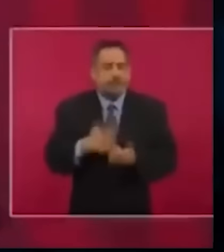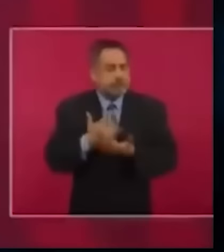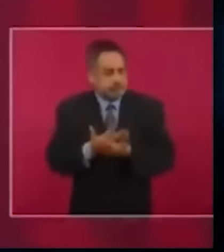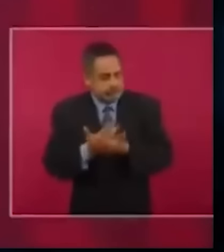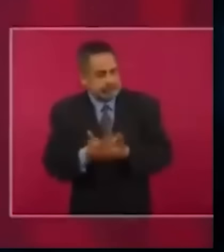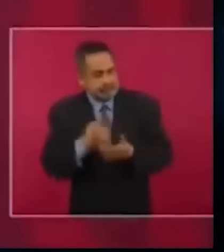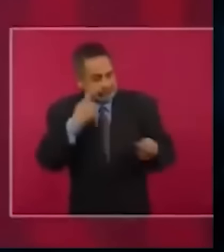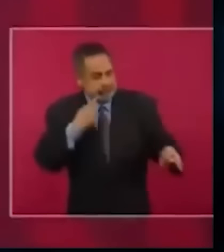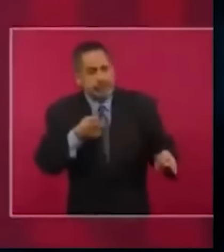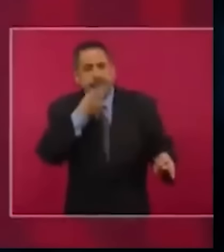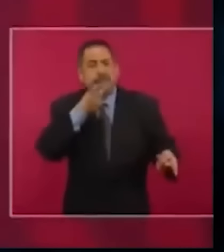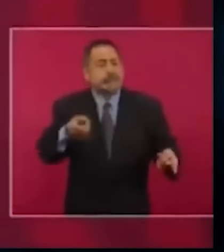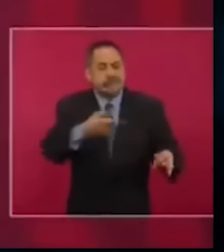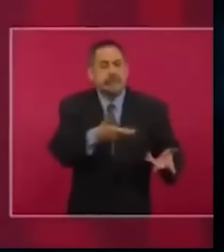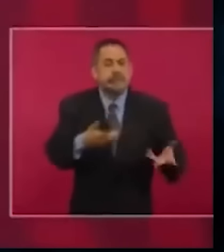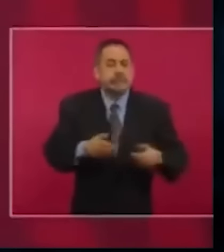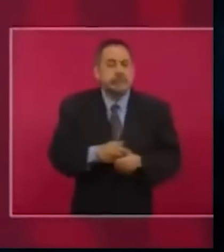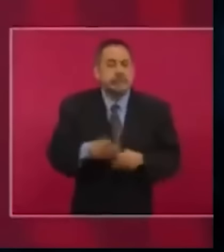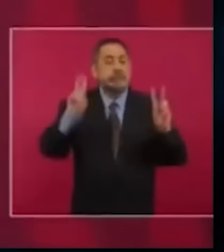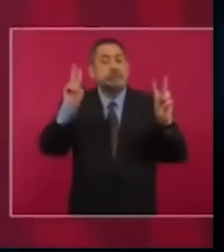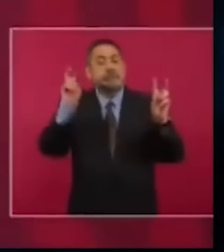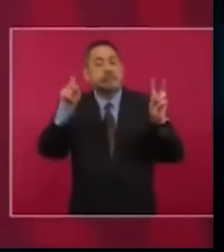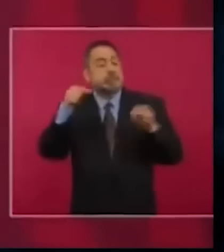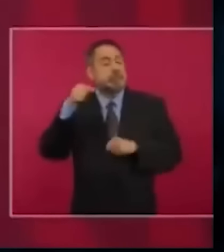todavía que este